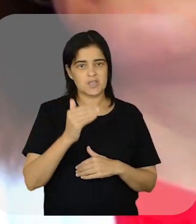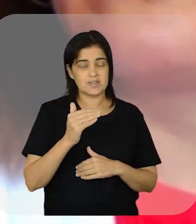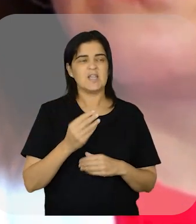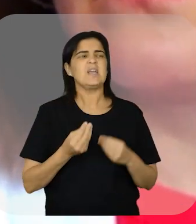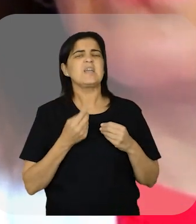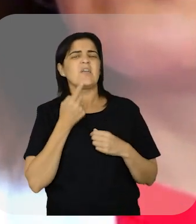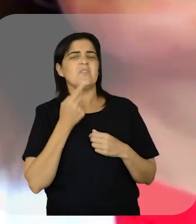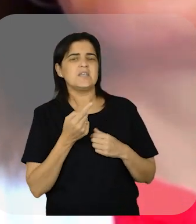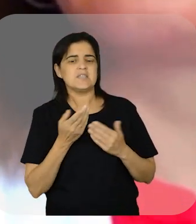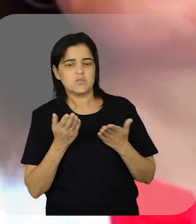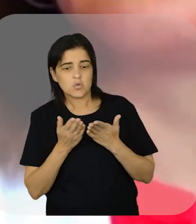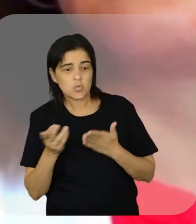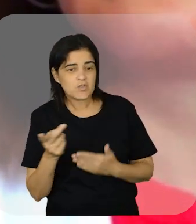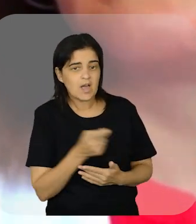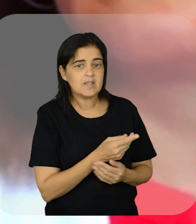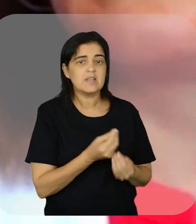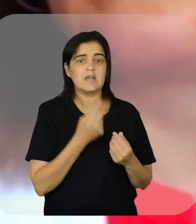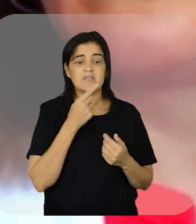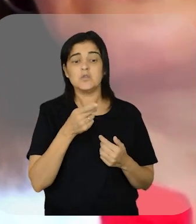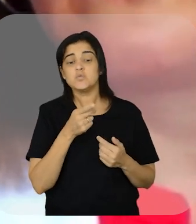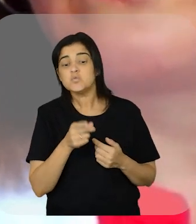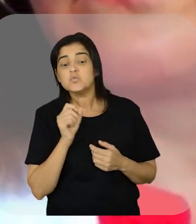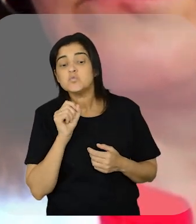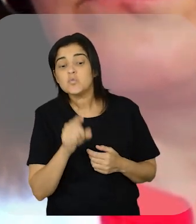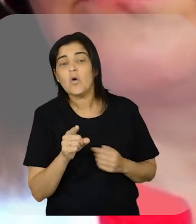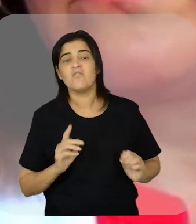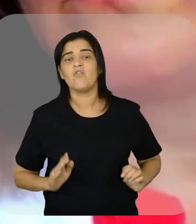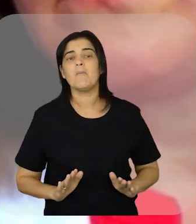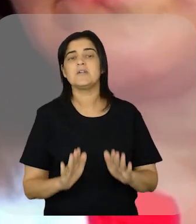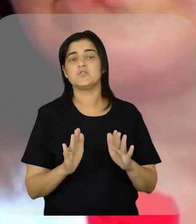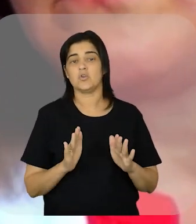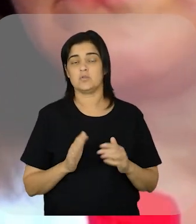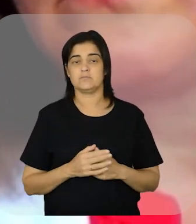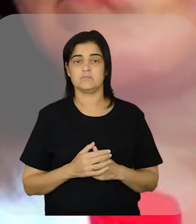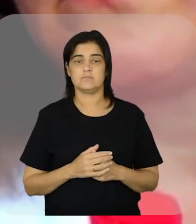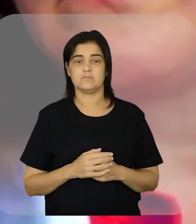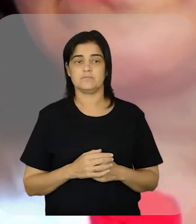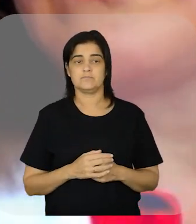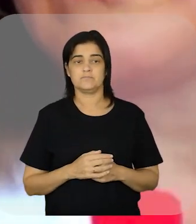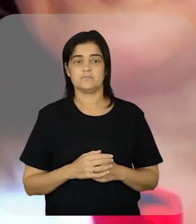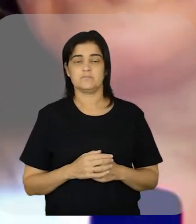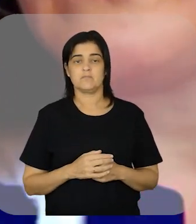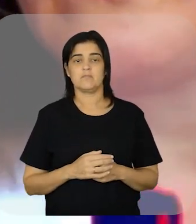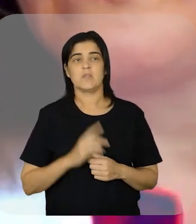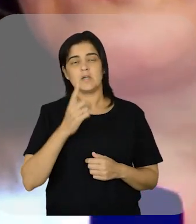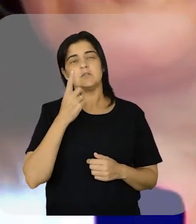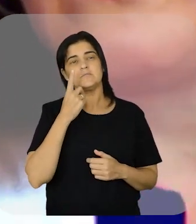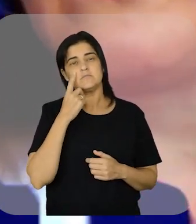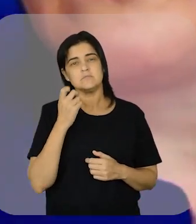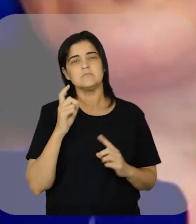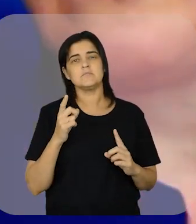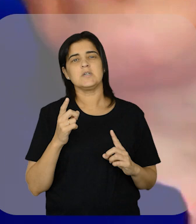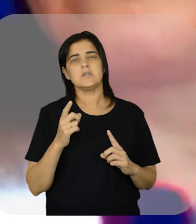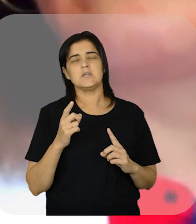qué dicen los estudiantes de su formación. Y bueno, notamos